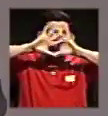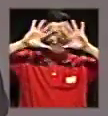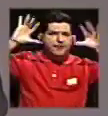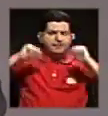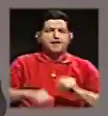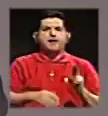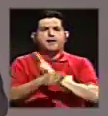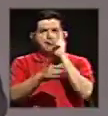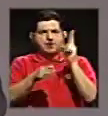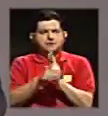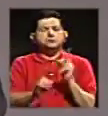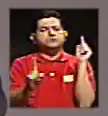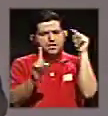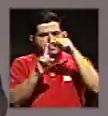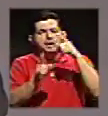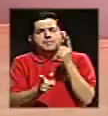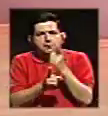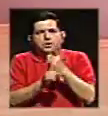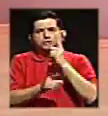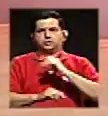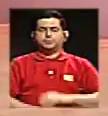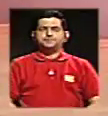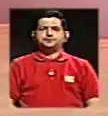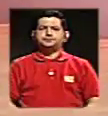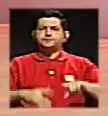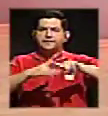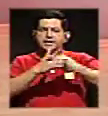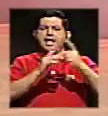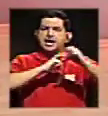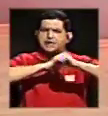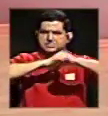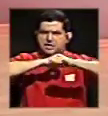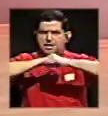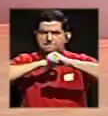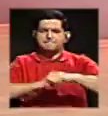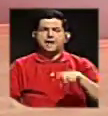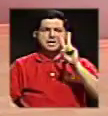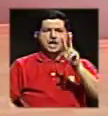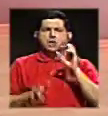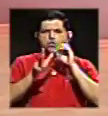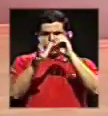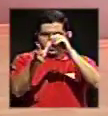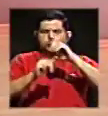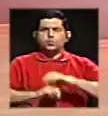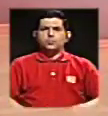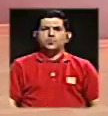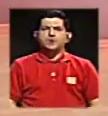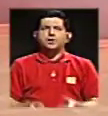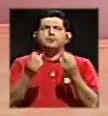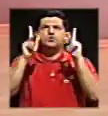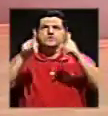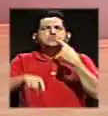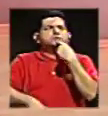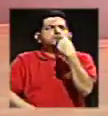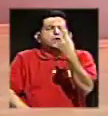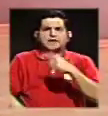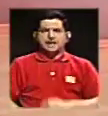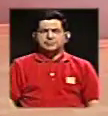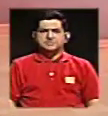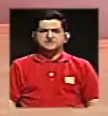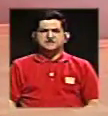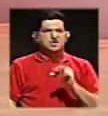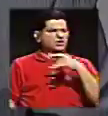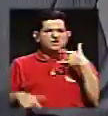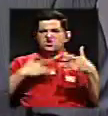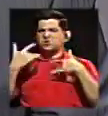y que se utilicen para lo que son al arrancar esta campaña el 2 de octubre muchos dicen que no se